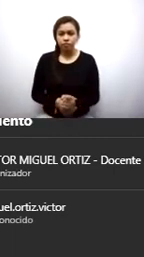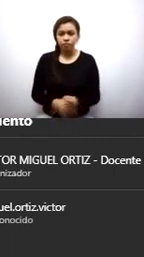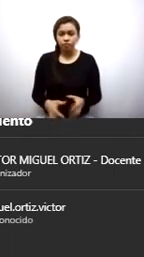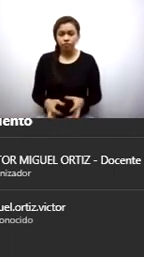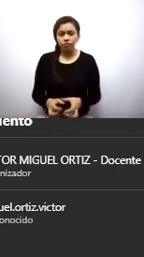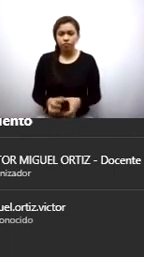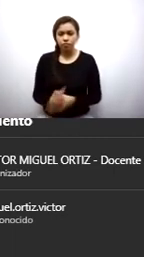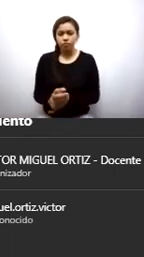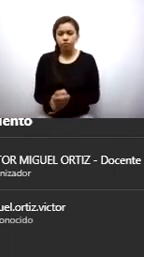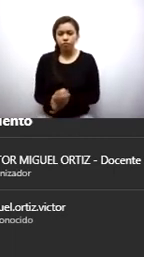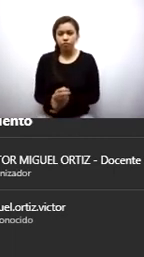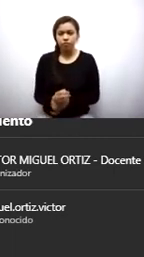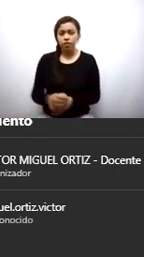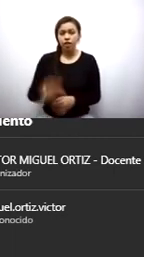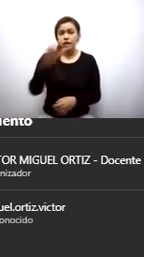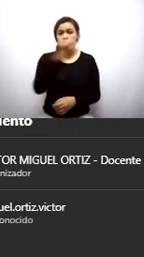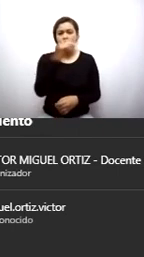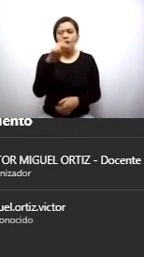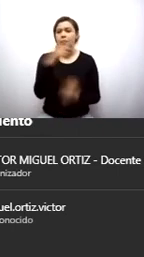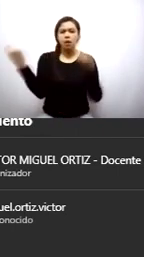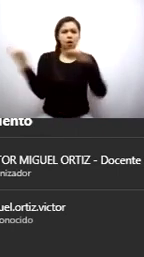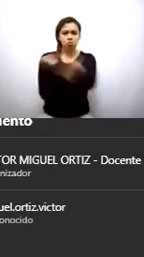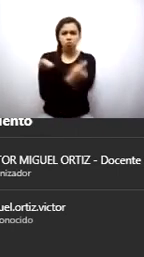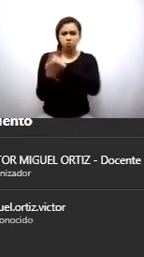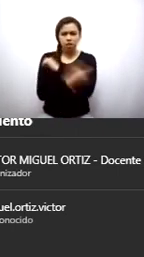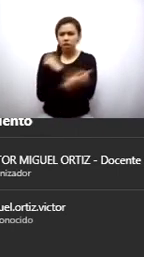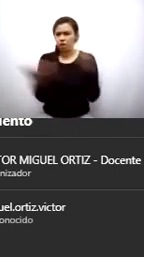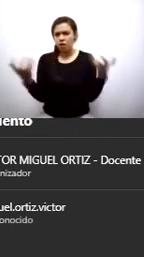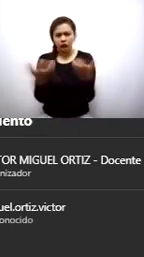La aplicación de manera inmediata las crea.